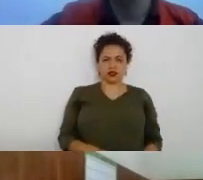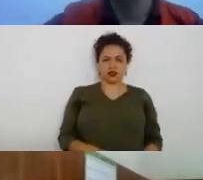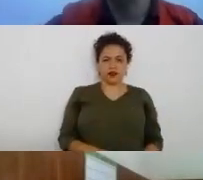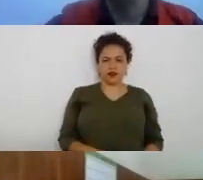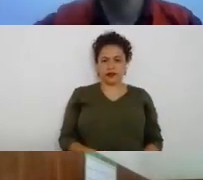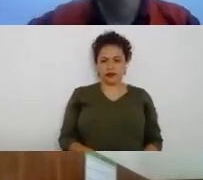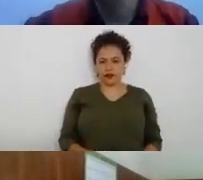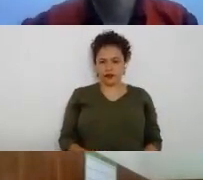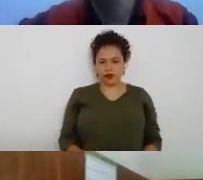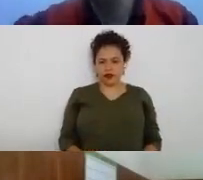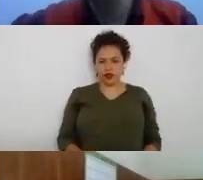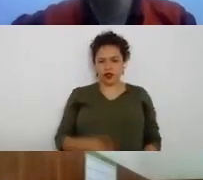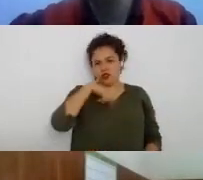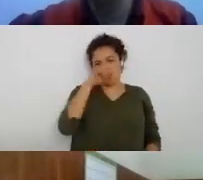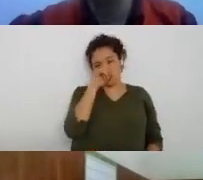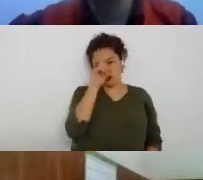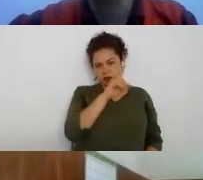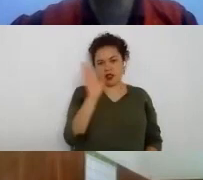Si la recomendaría,